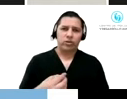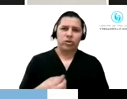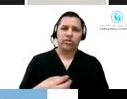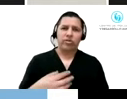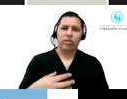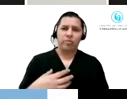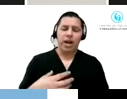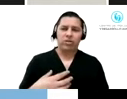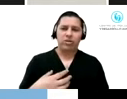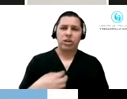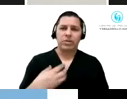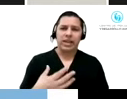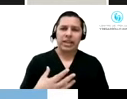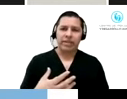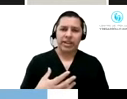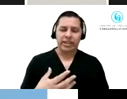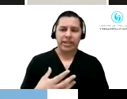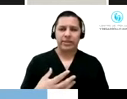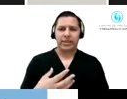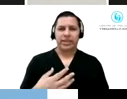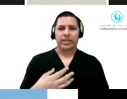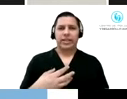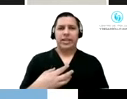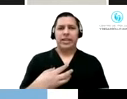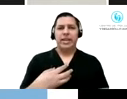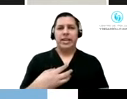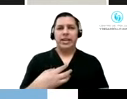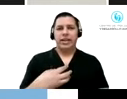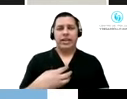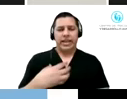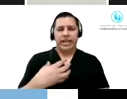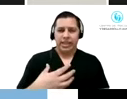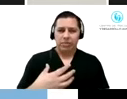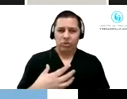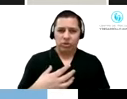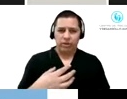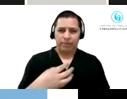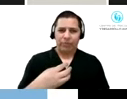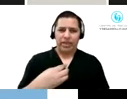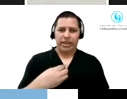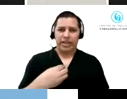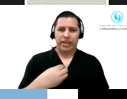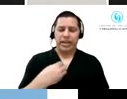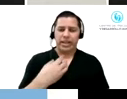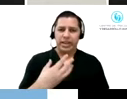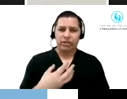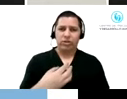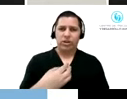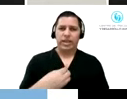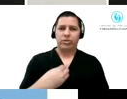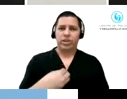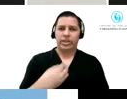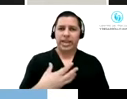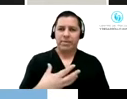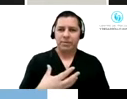mujeres somos formados de una manera diferente y crecemos creyendo